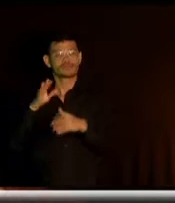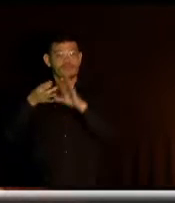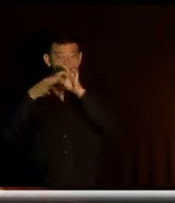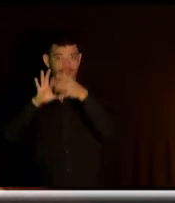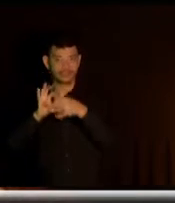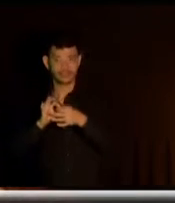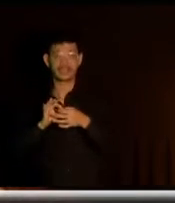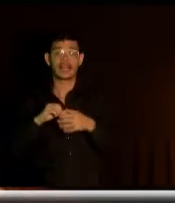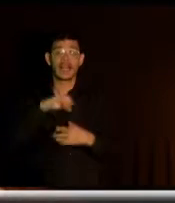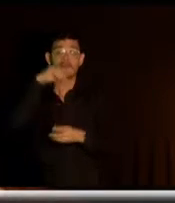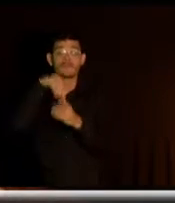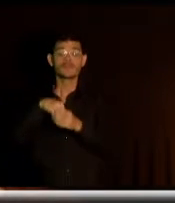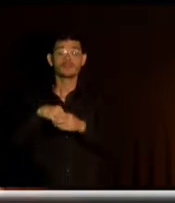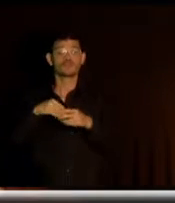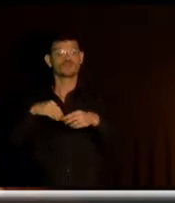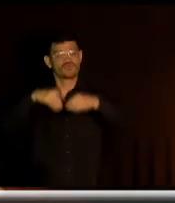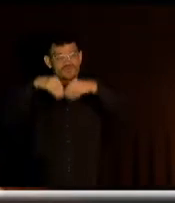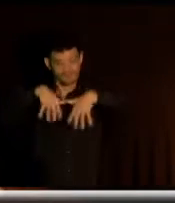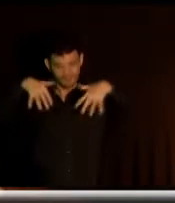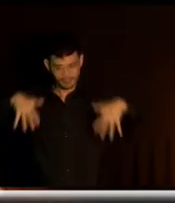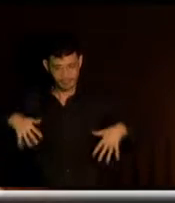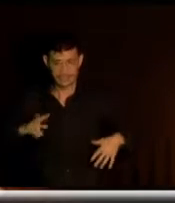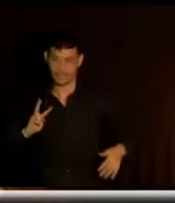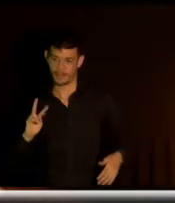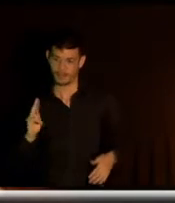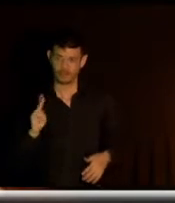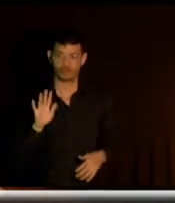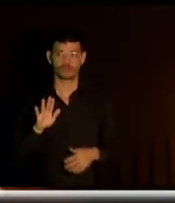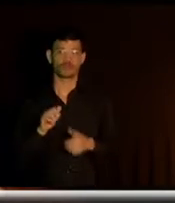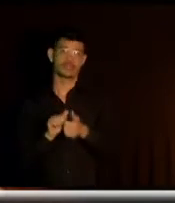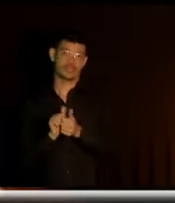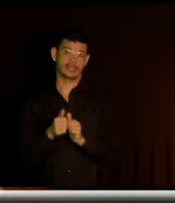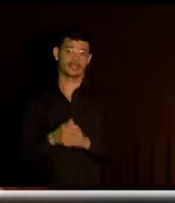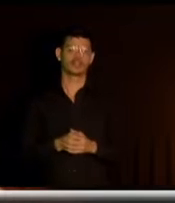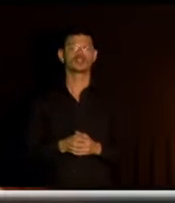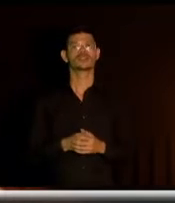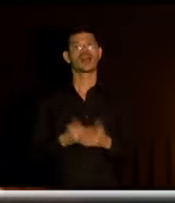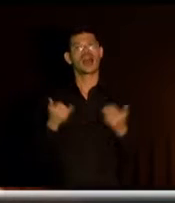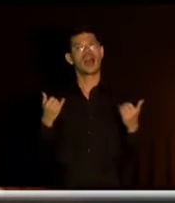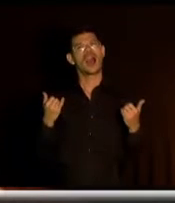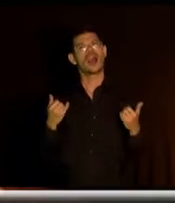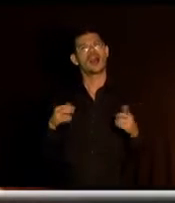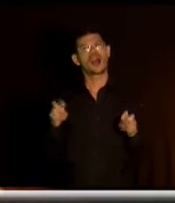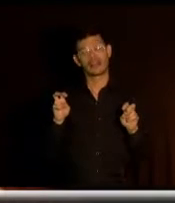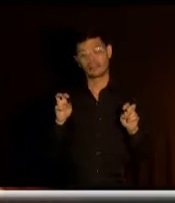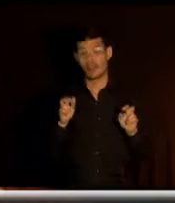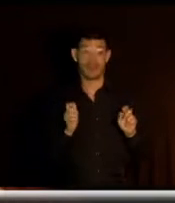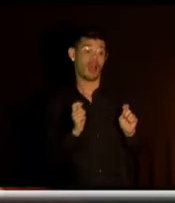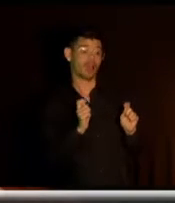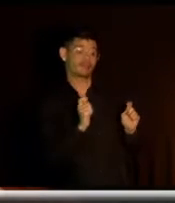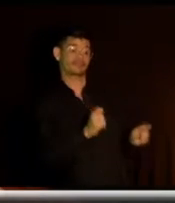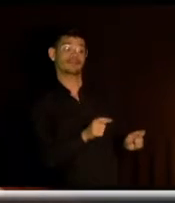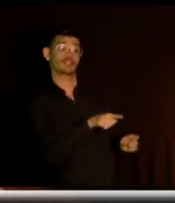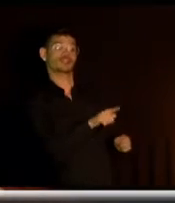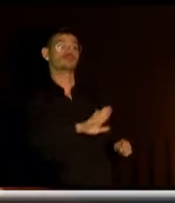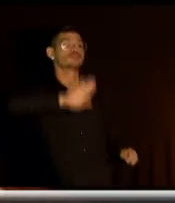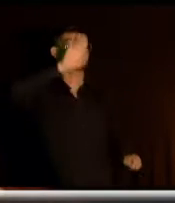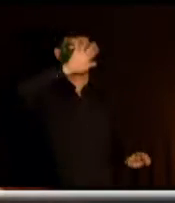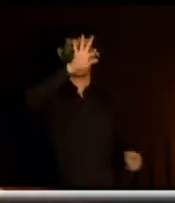evolución en ese deporte. Entonces, el tema de tenerlos con voz solamente y apoyándolos es